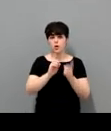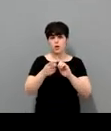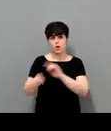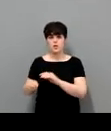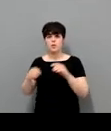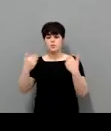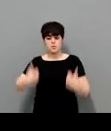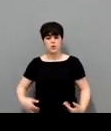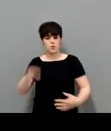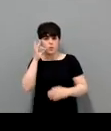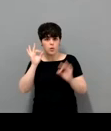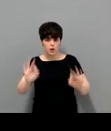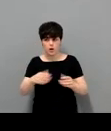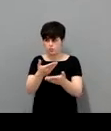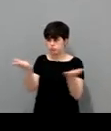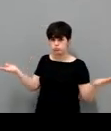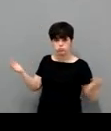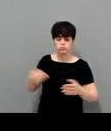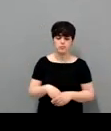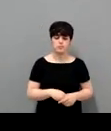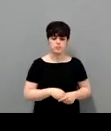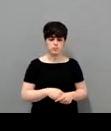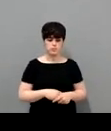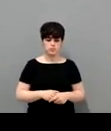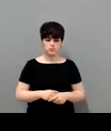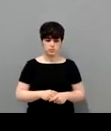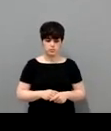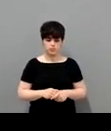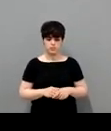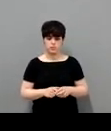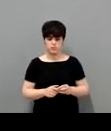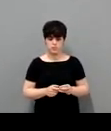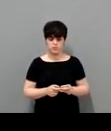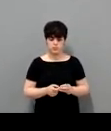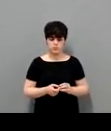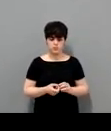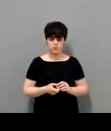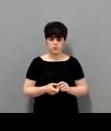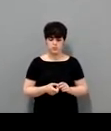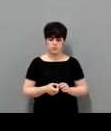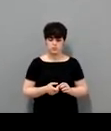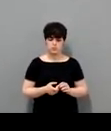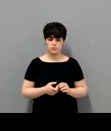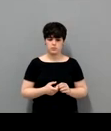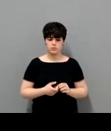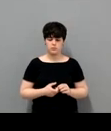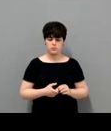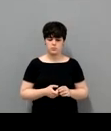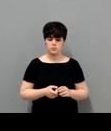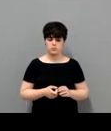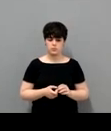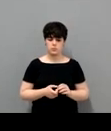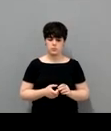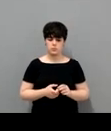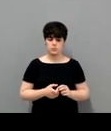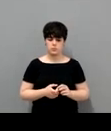las demás mujeres. Bueno, Nuestra